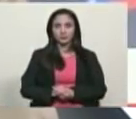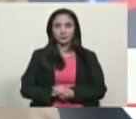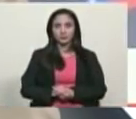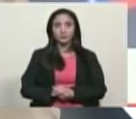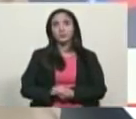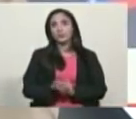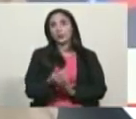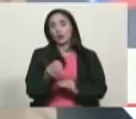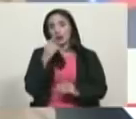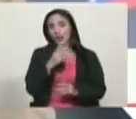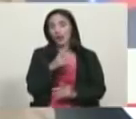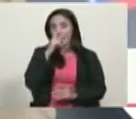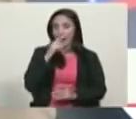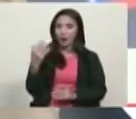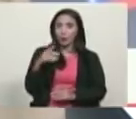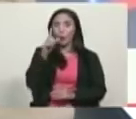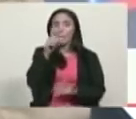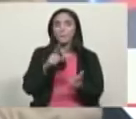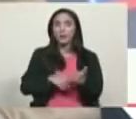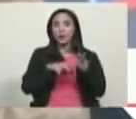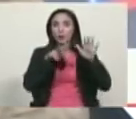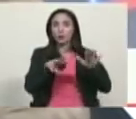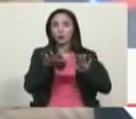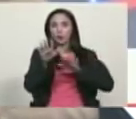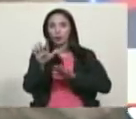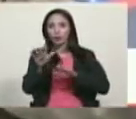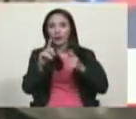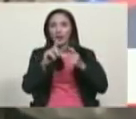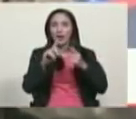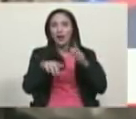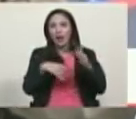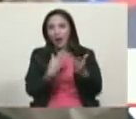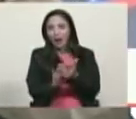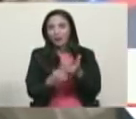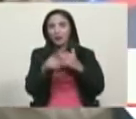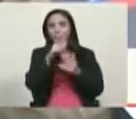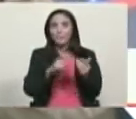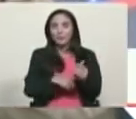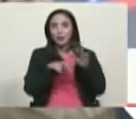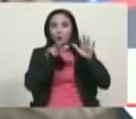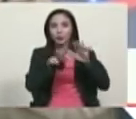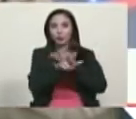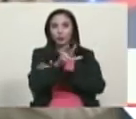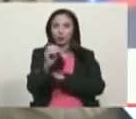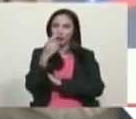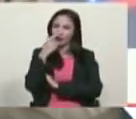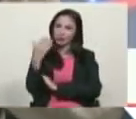El periodo de 1810 a 1830 fue un periodo